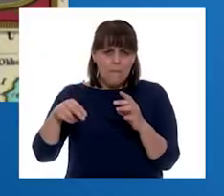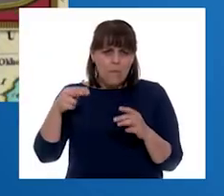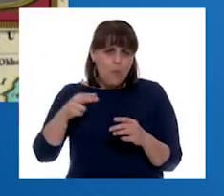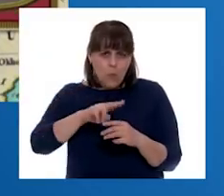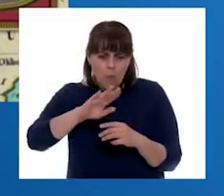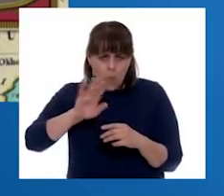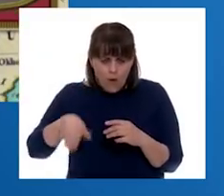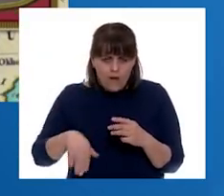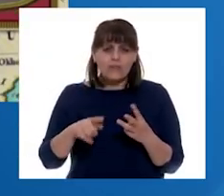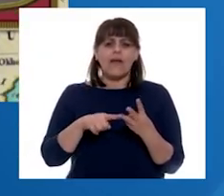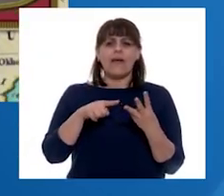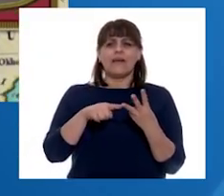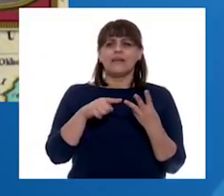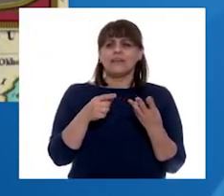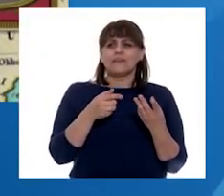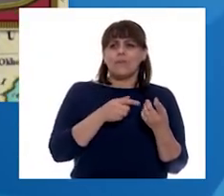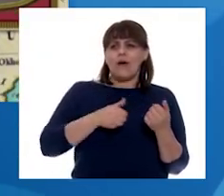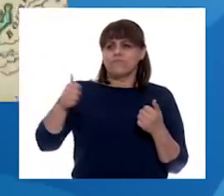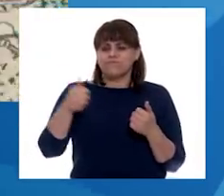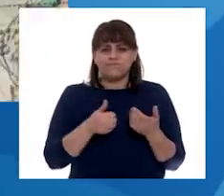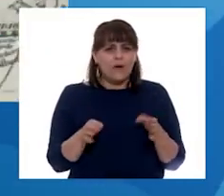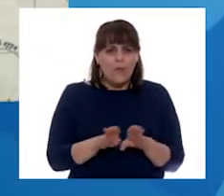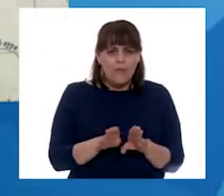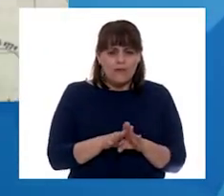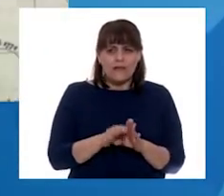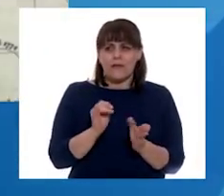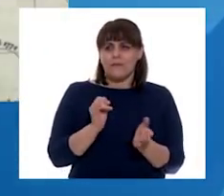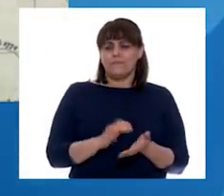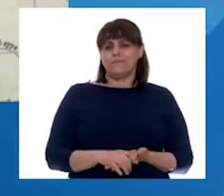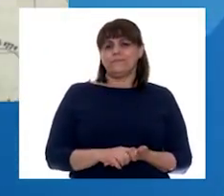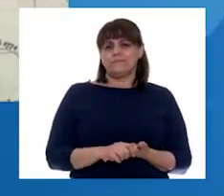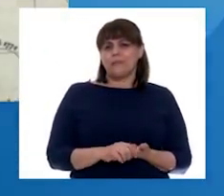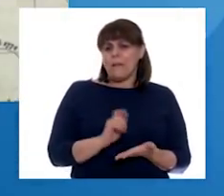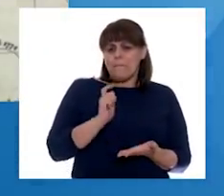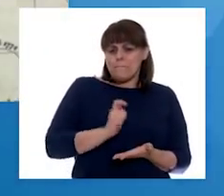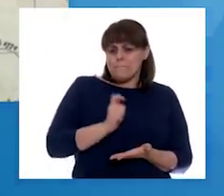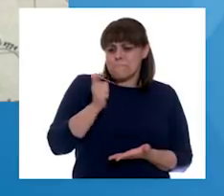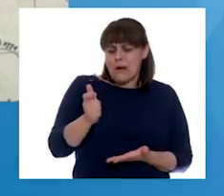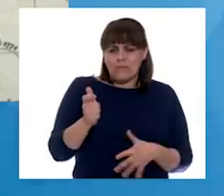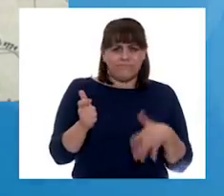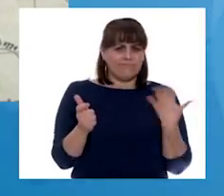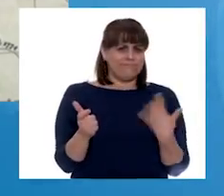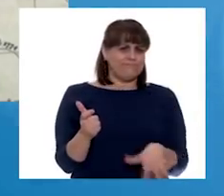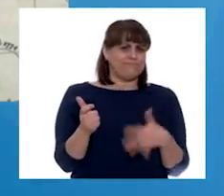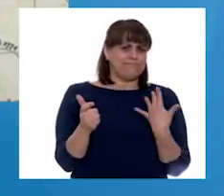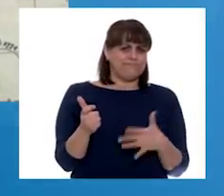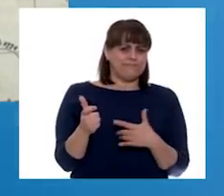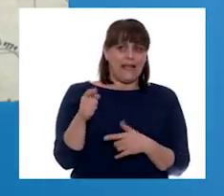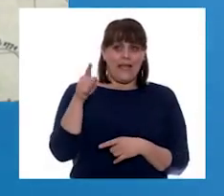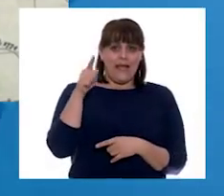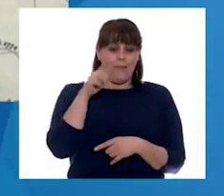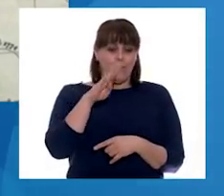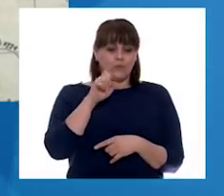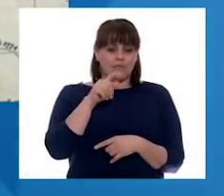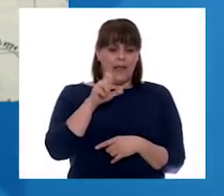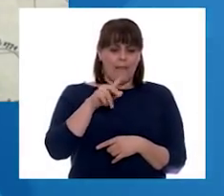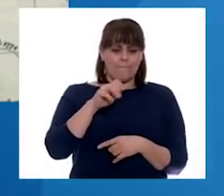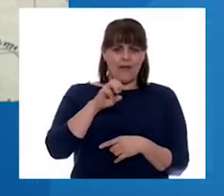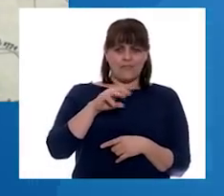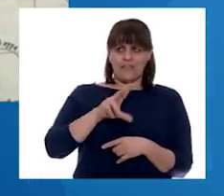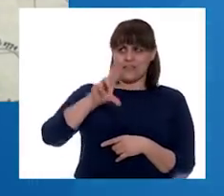Una fachada para tomar ingresos del ya vulnerable país. Como el pago era descabellado, Bustamante se niega. ¡No! Y los franceses abren